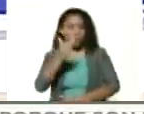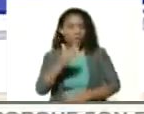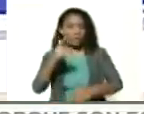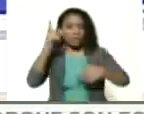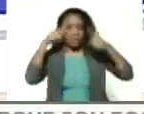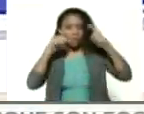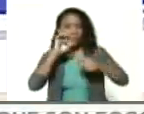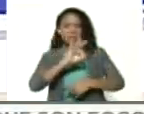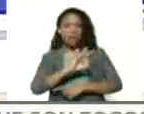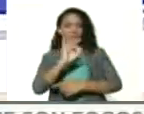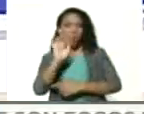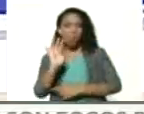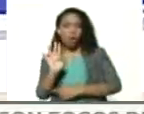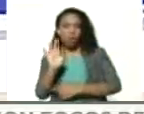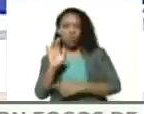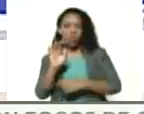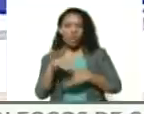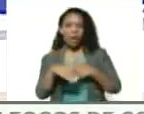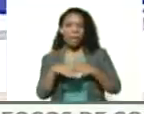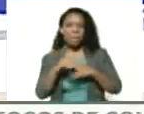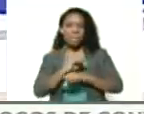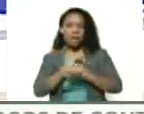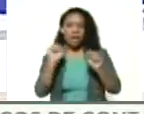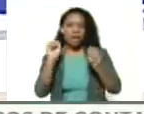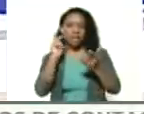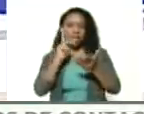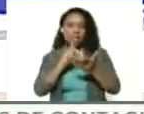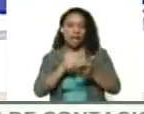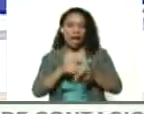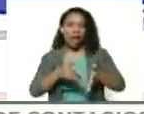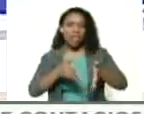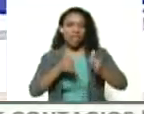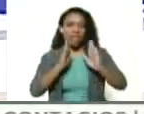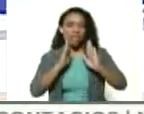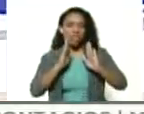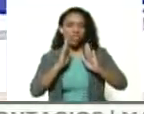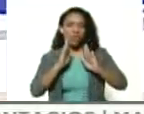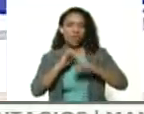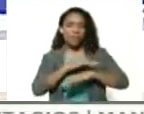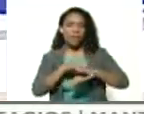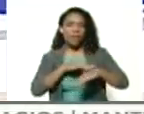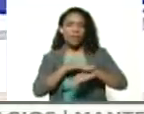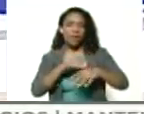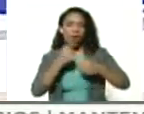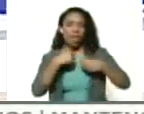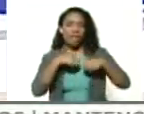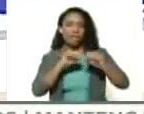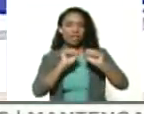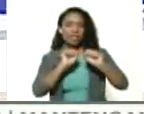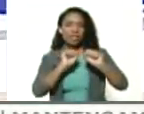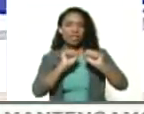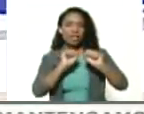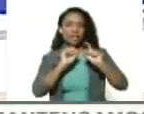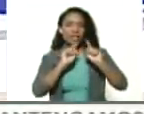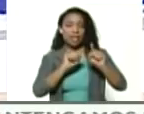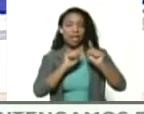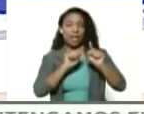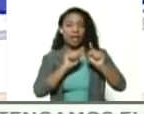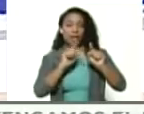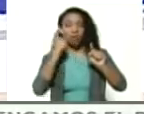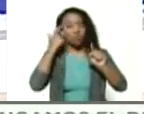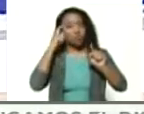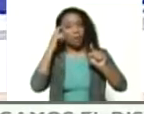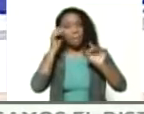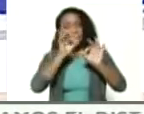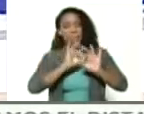de la mañana lo vemos llegando al edificio del Ministerio de la Defensa. Y a partir de ahí no se sabe más